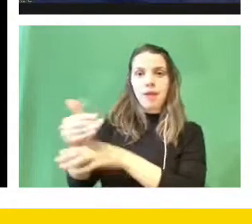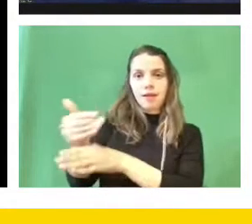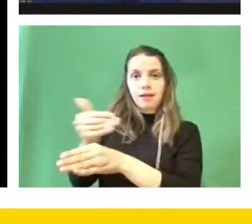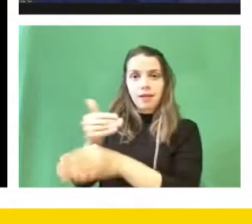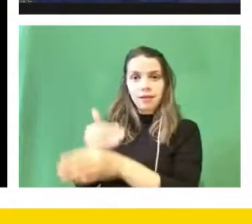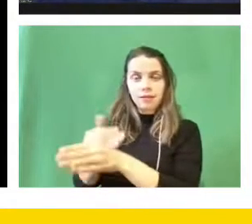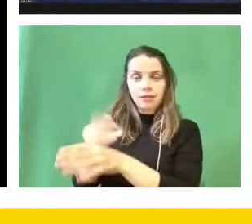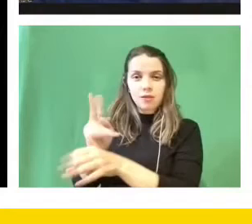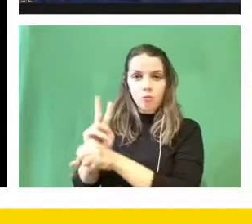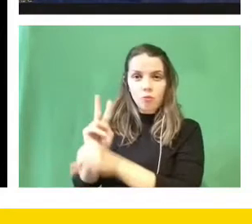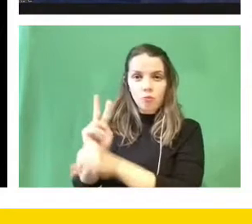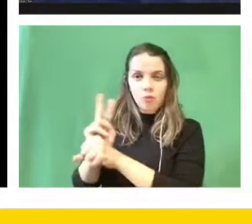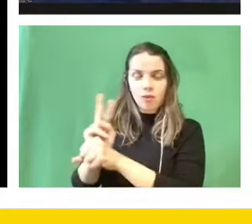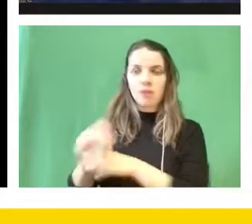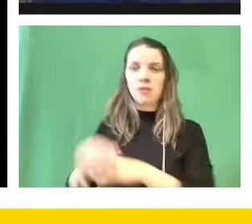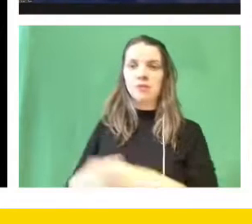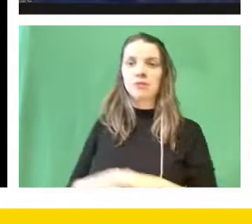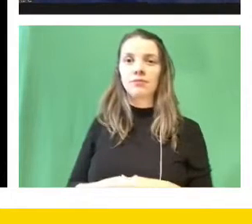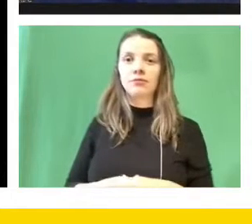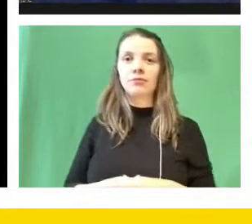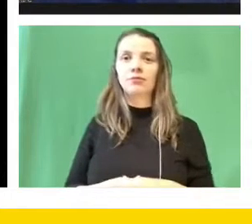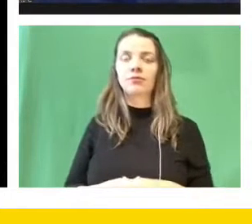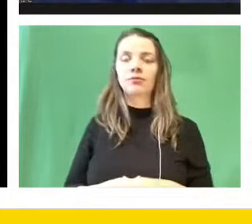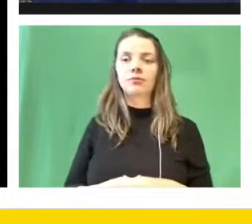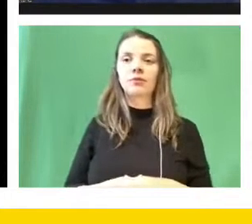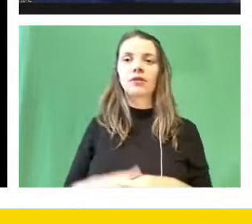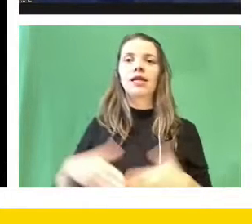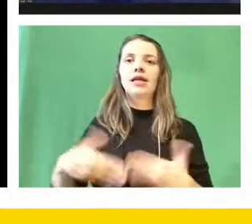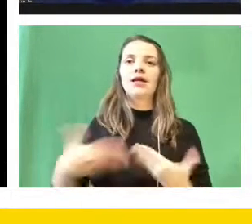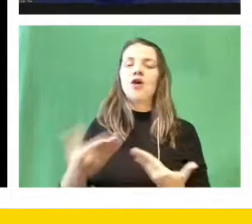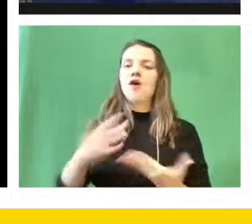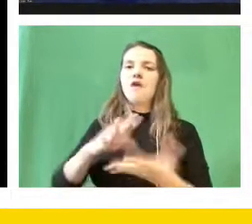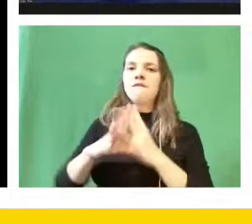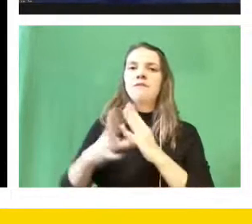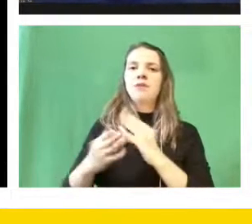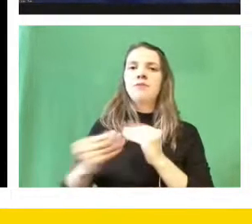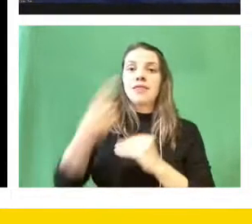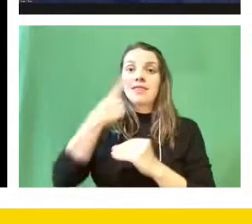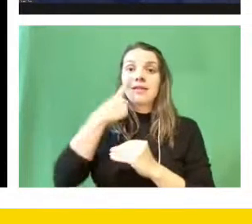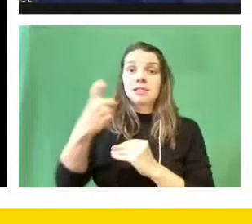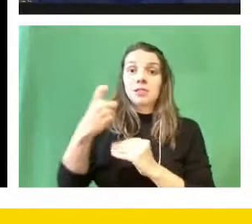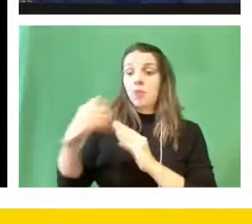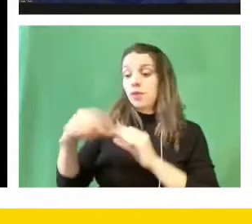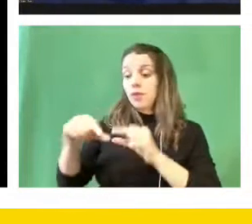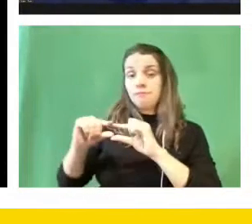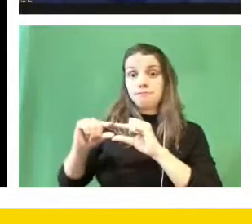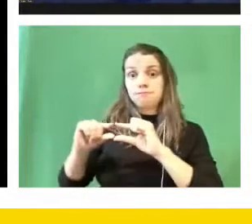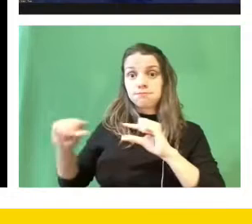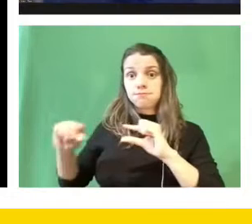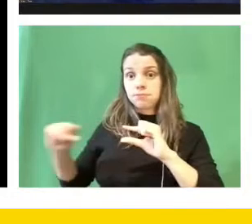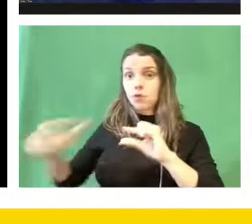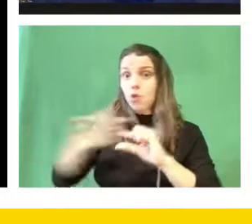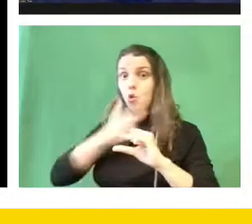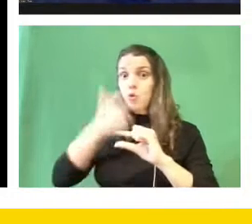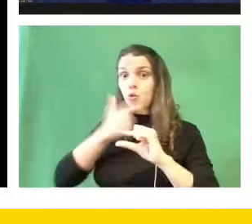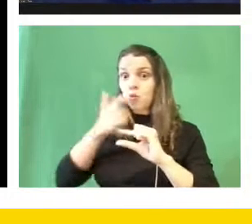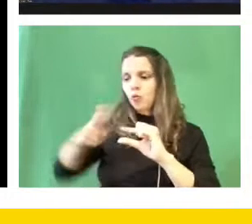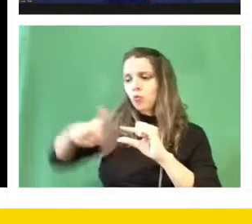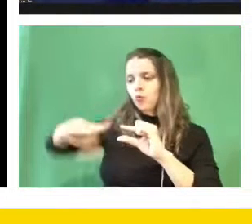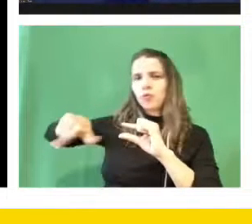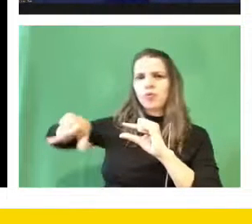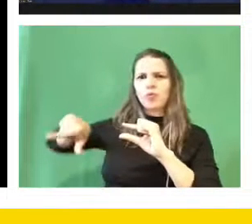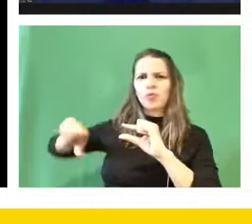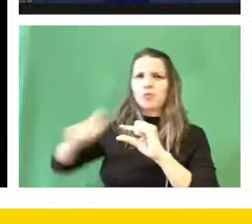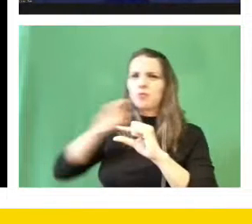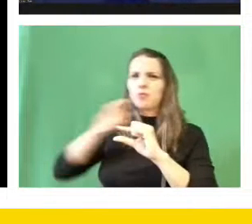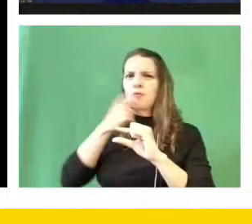desastre. Es decir, hay un plan a ese nivel que tiene que hacerse cargo de la reducción de riesgo de desastre. Siguiente lámina,